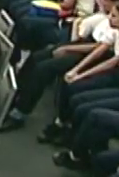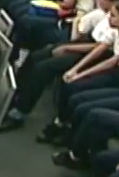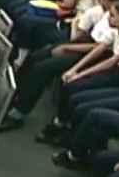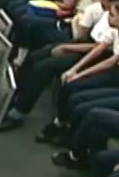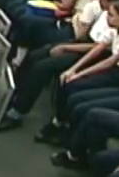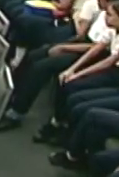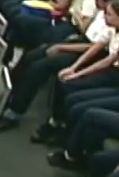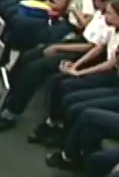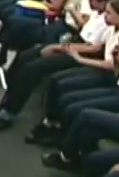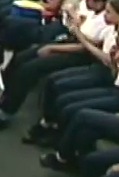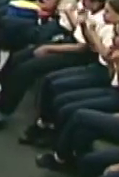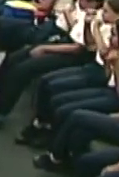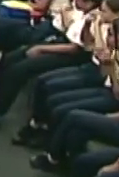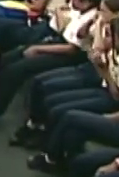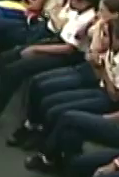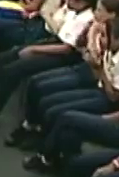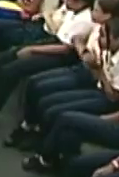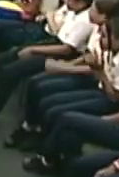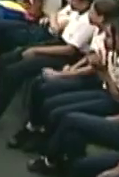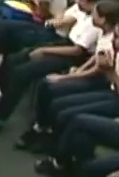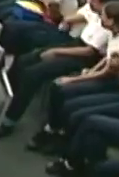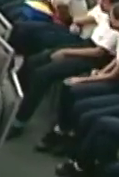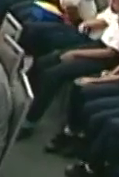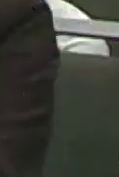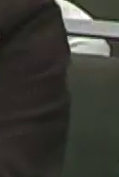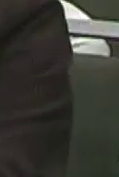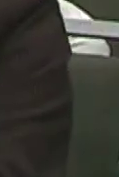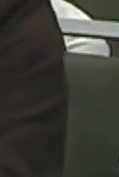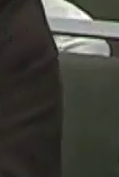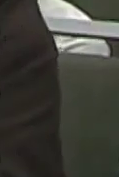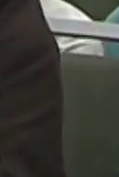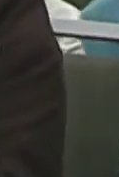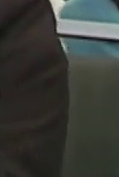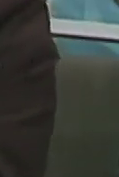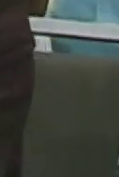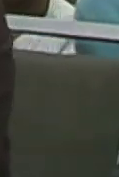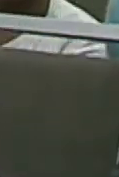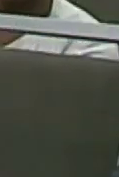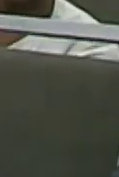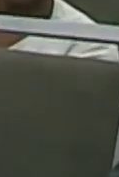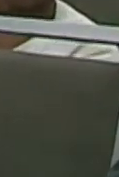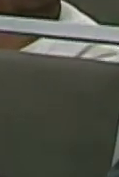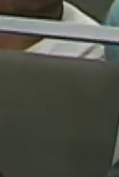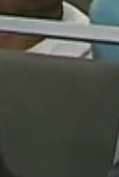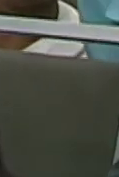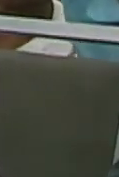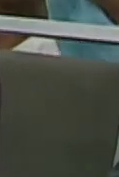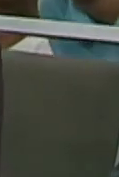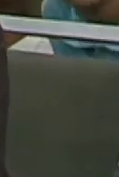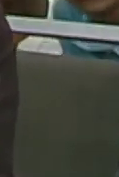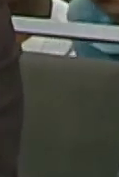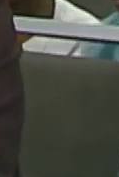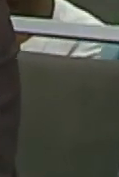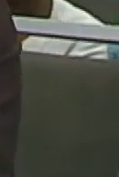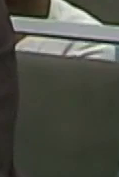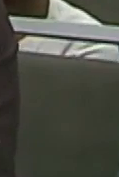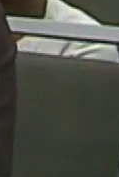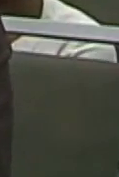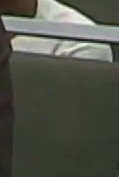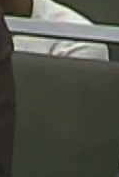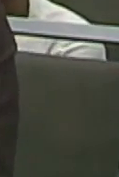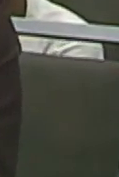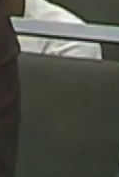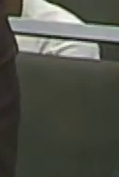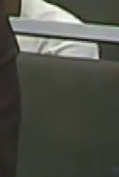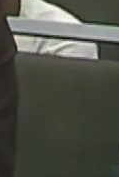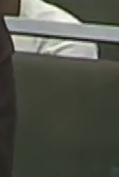Saludo, presidente. Felices de tenerlo aquí. Triunfante. Gracias. Bien, es vital, digo yo, que